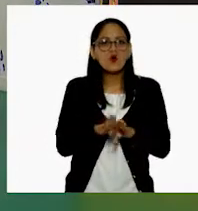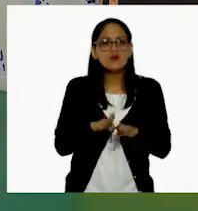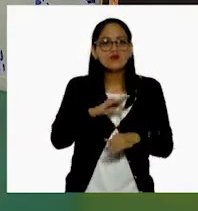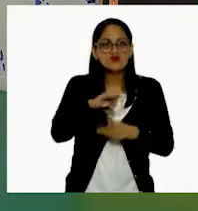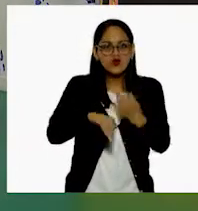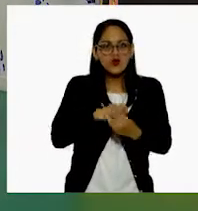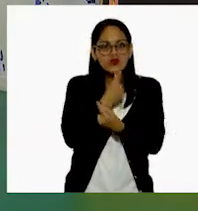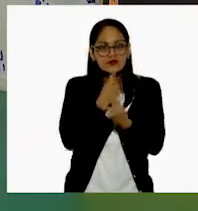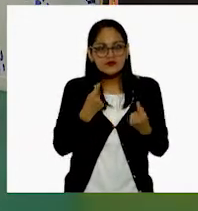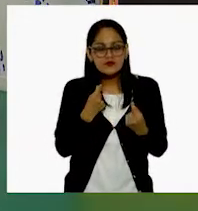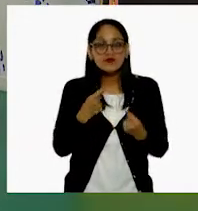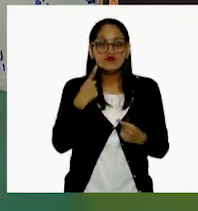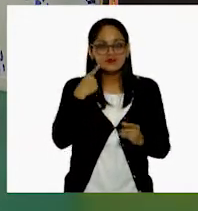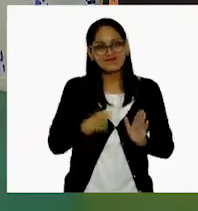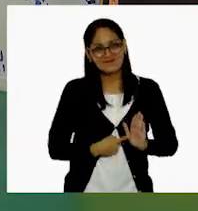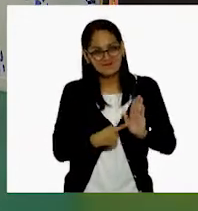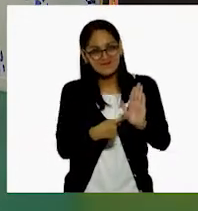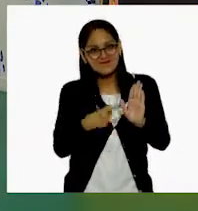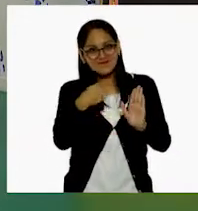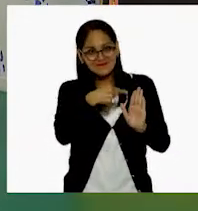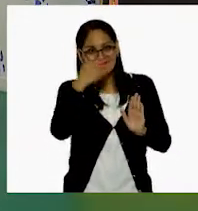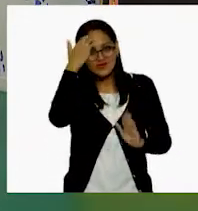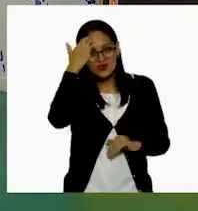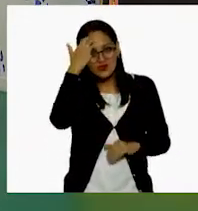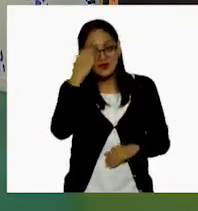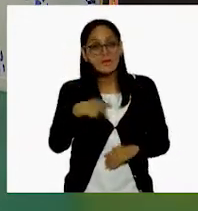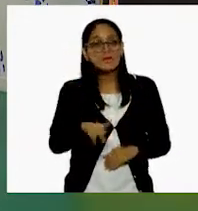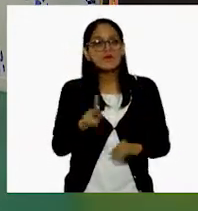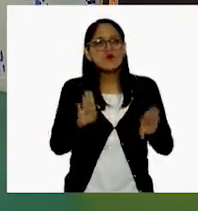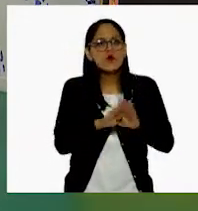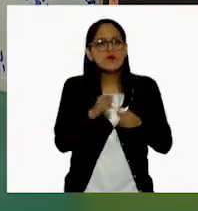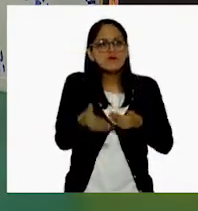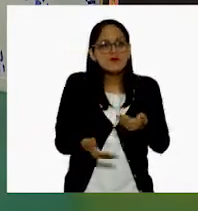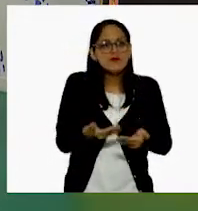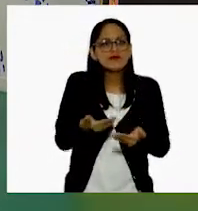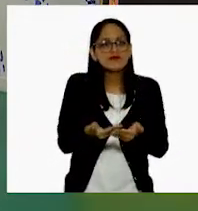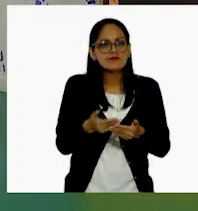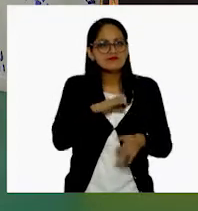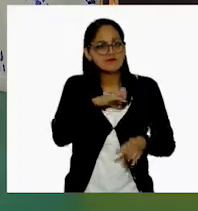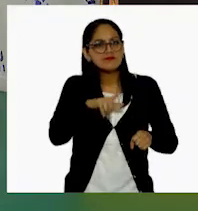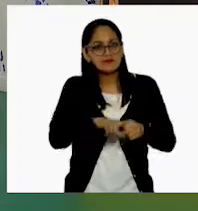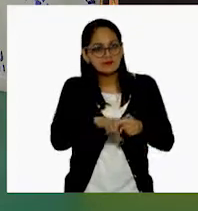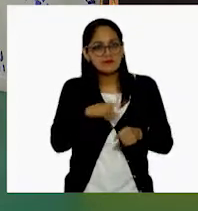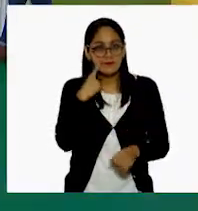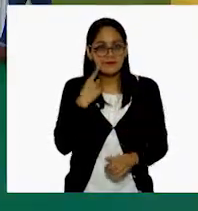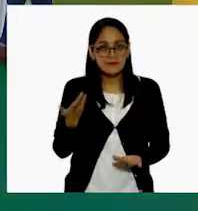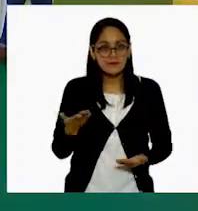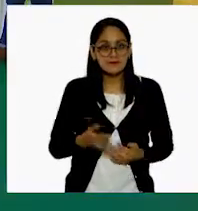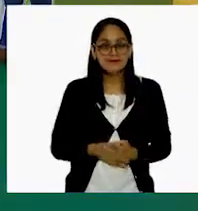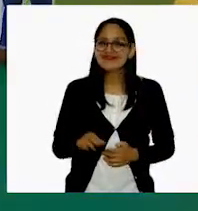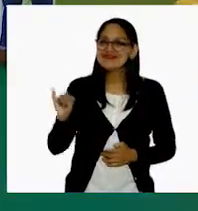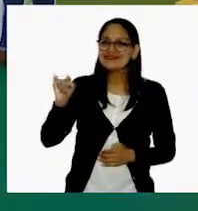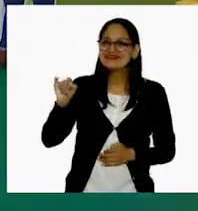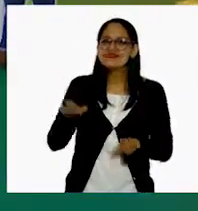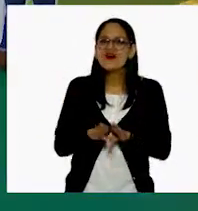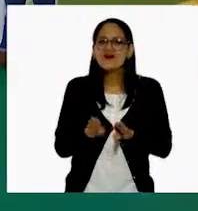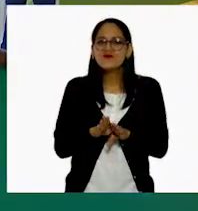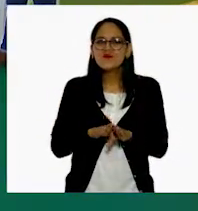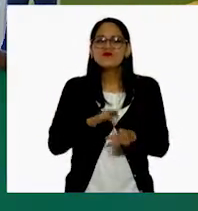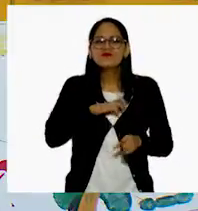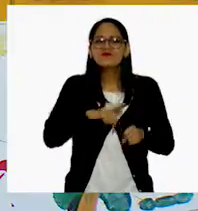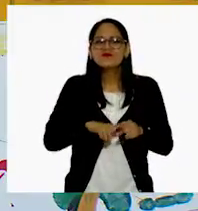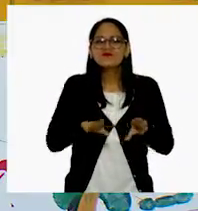las niñas y los niños que nos ven, pero vamos a hacerlo de una forma especial. ¿Qué les parece? ¡Ah, sí!